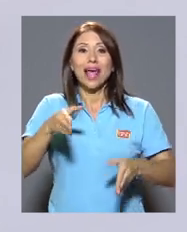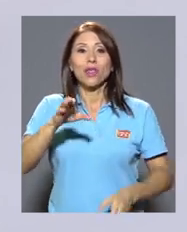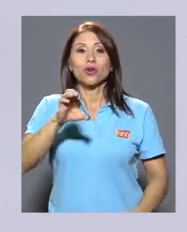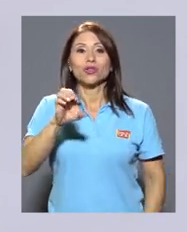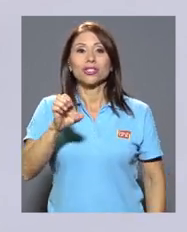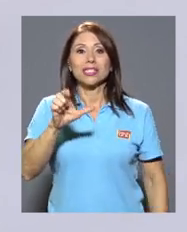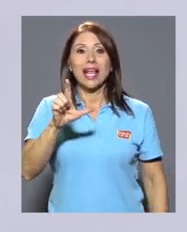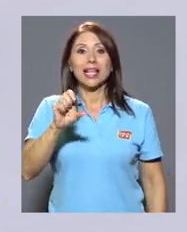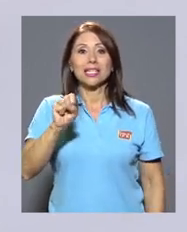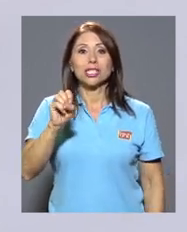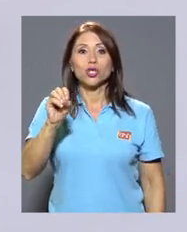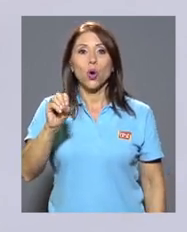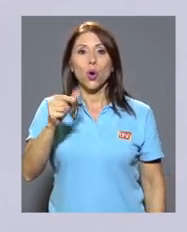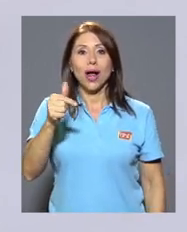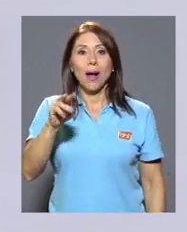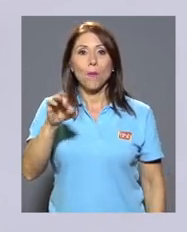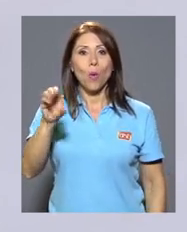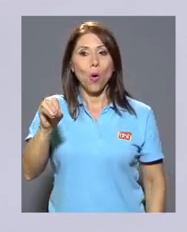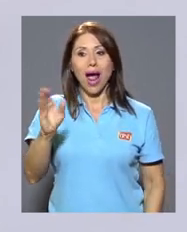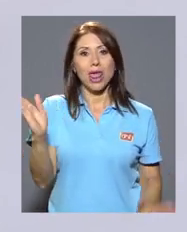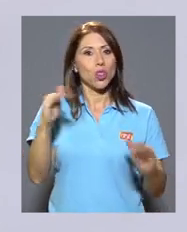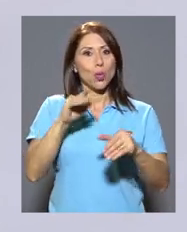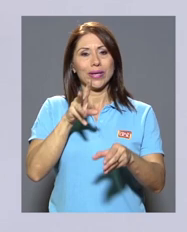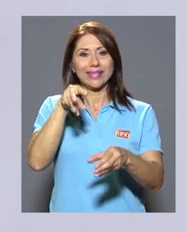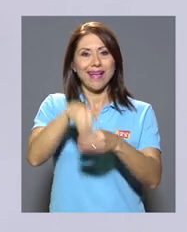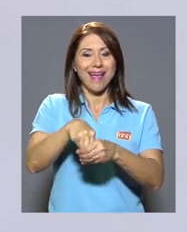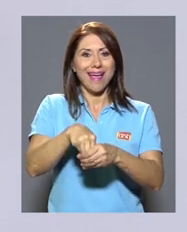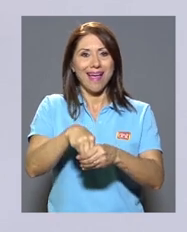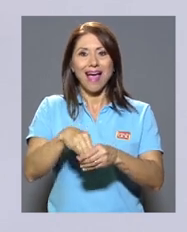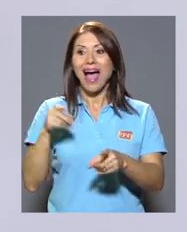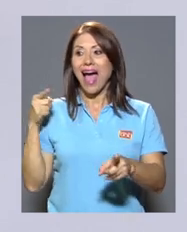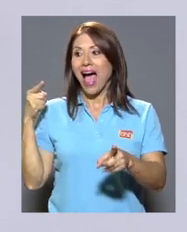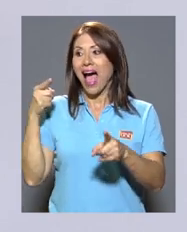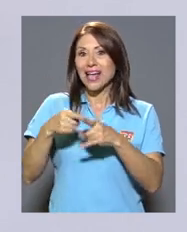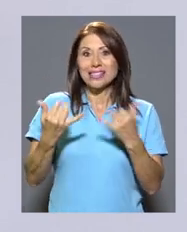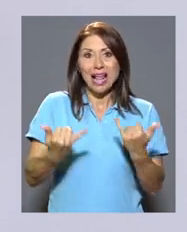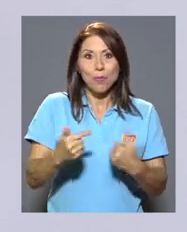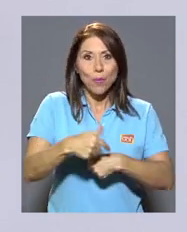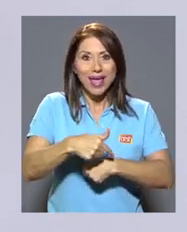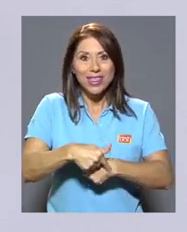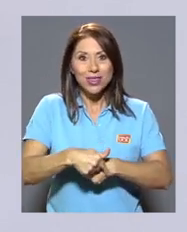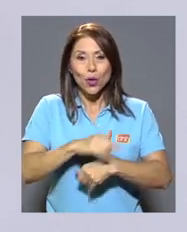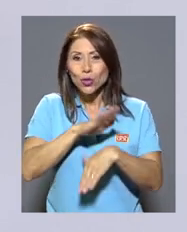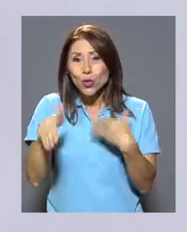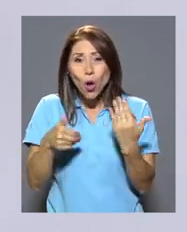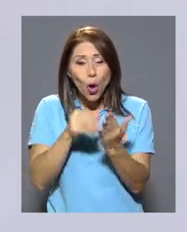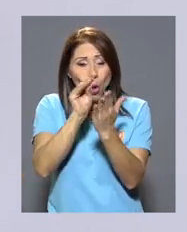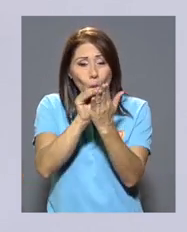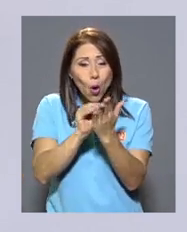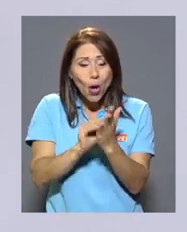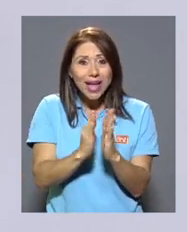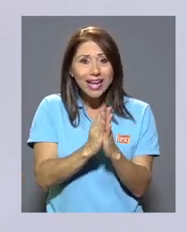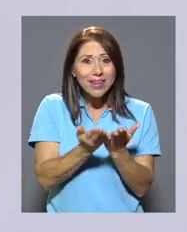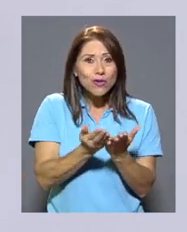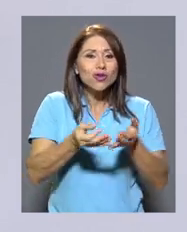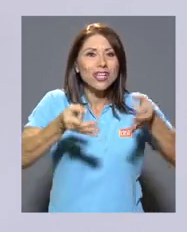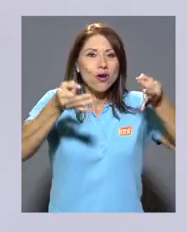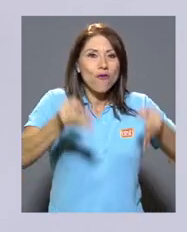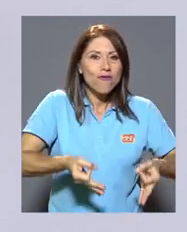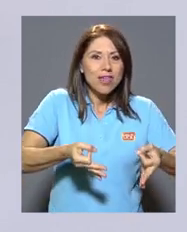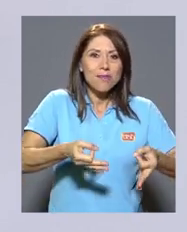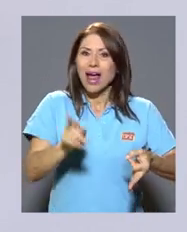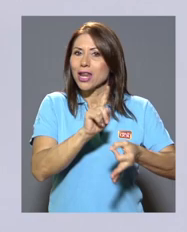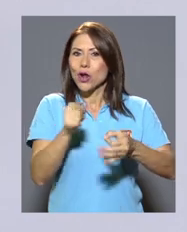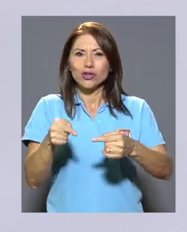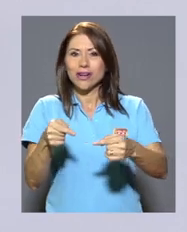hasta el momento más bien las tesis que hay en el libro se confirman y no se rebaten y tal